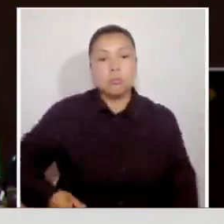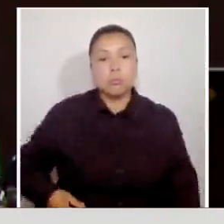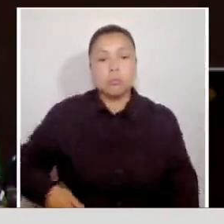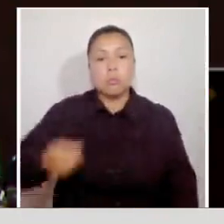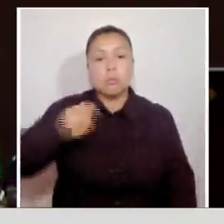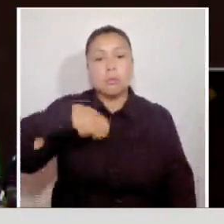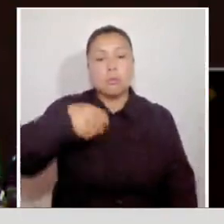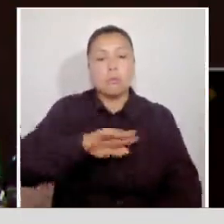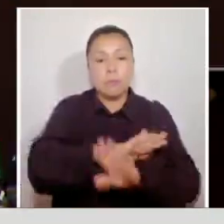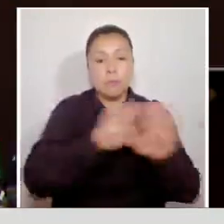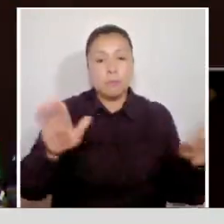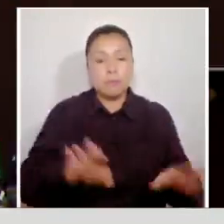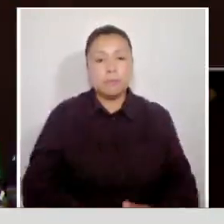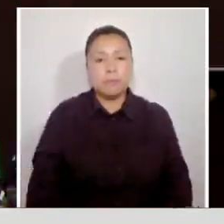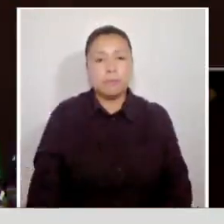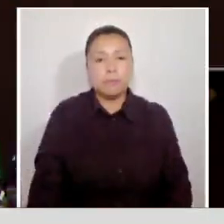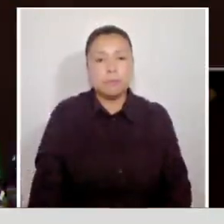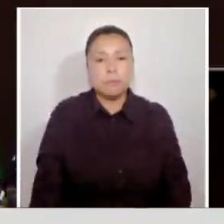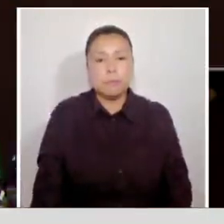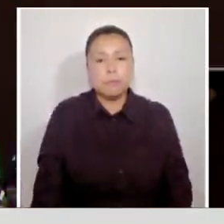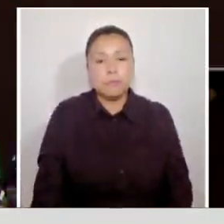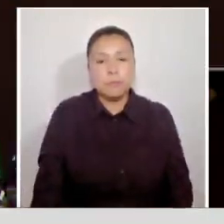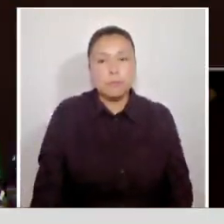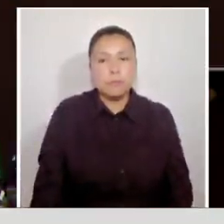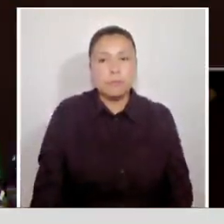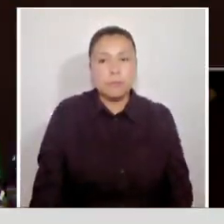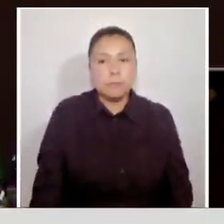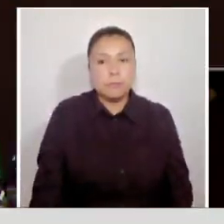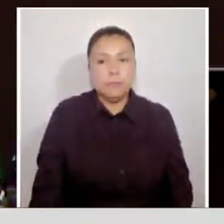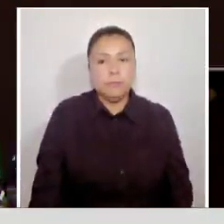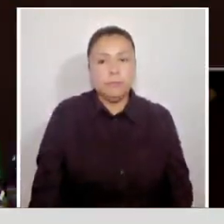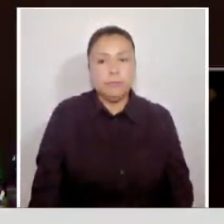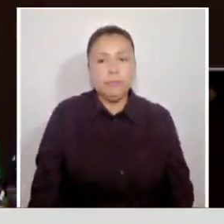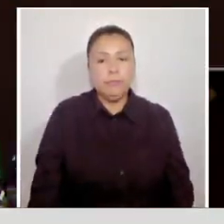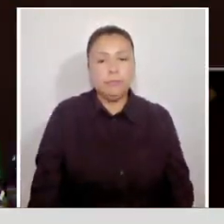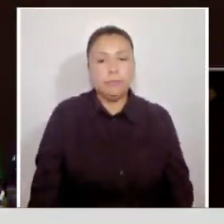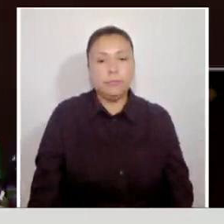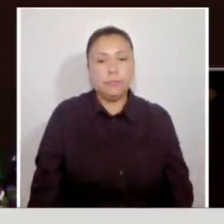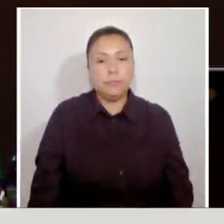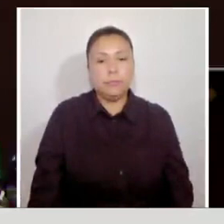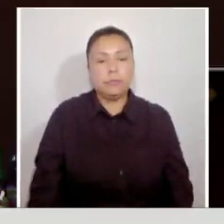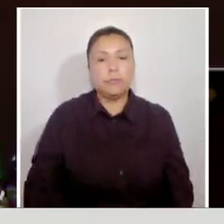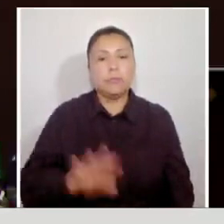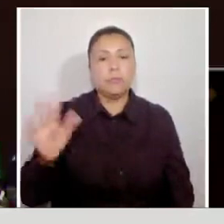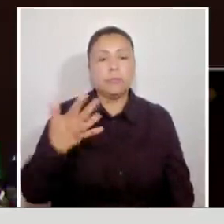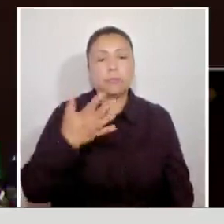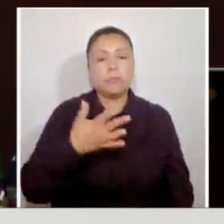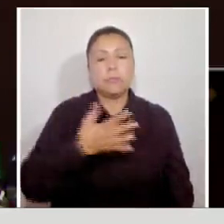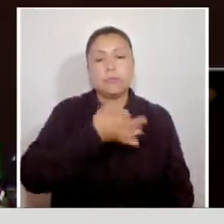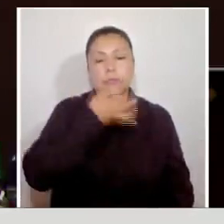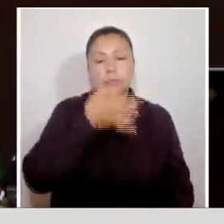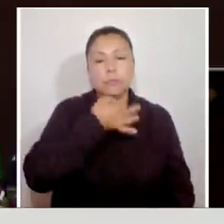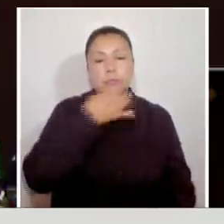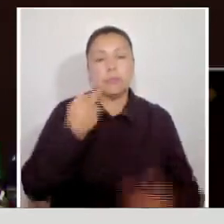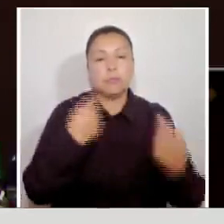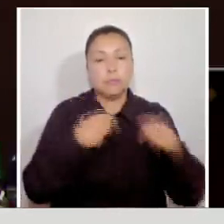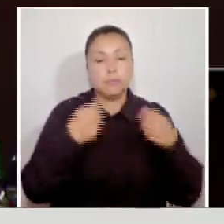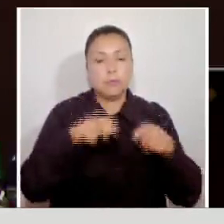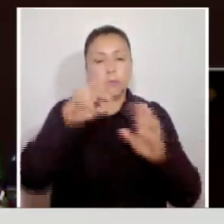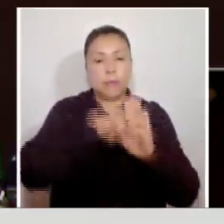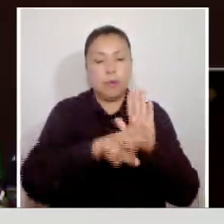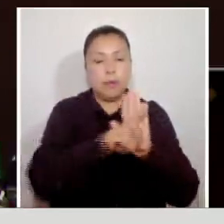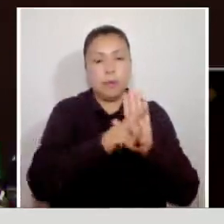el debate en quinto lugar corresponde tratar el proyecto de